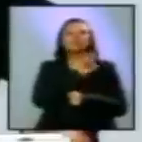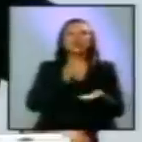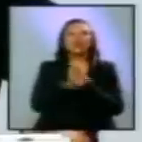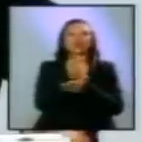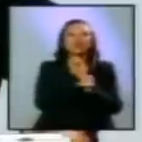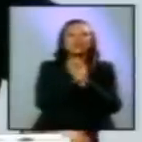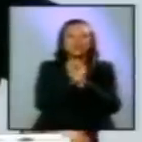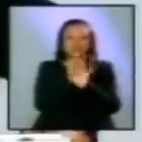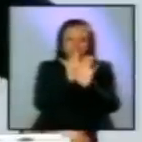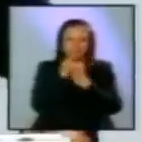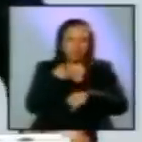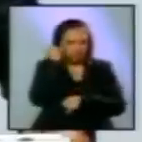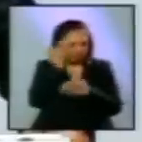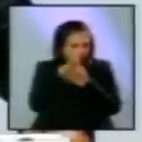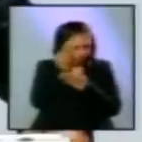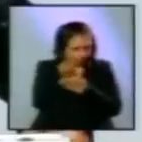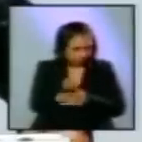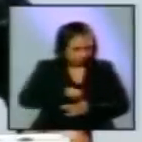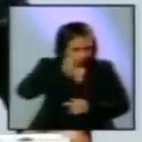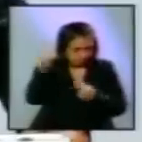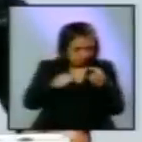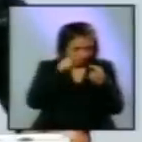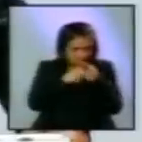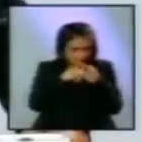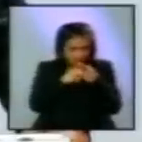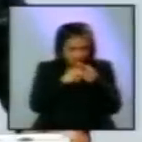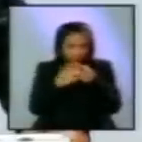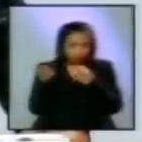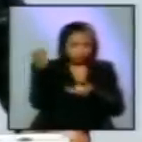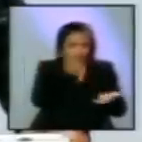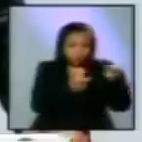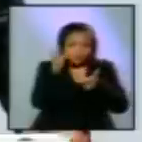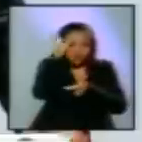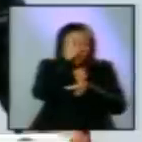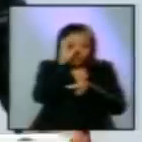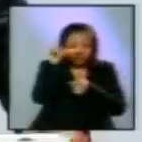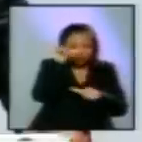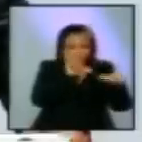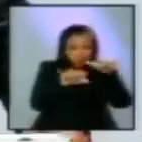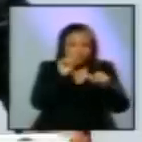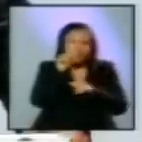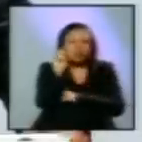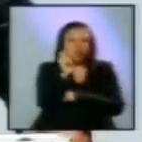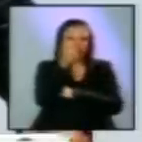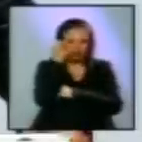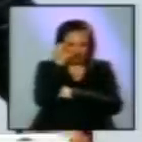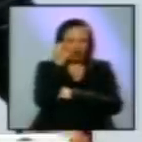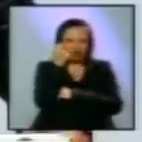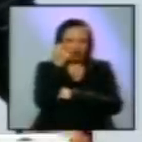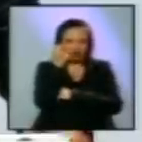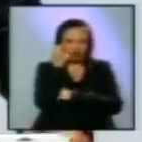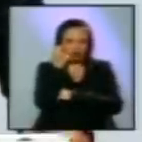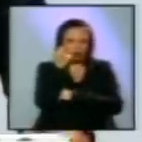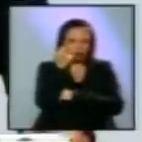¿Qué propongo? Primero, mayor inversión en ciencia y tecnología, precisamente para revertir